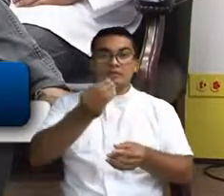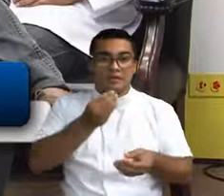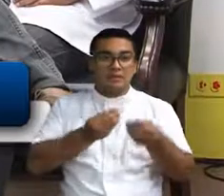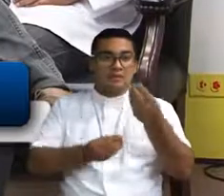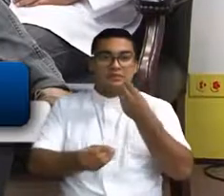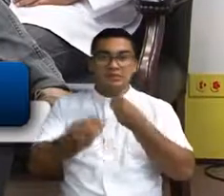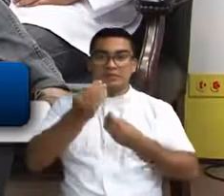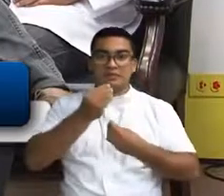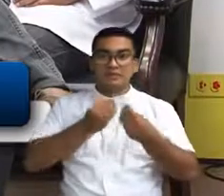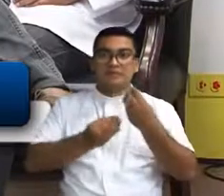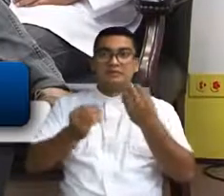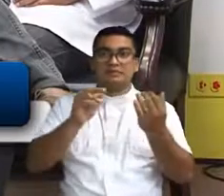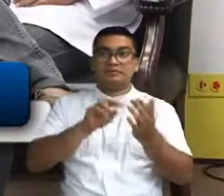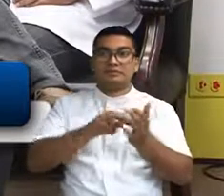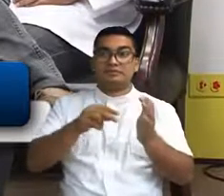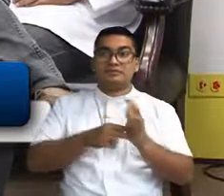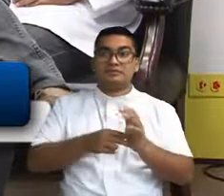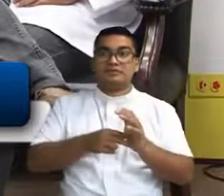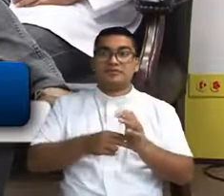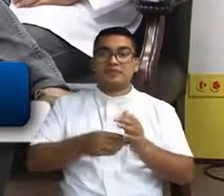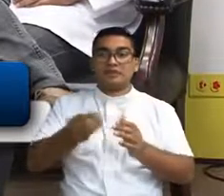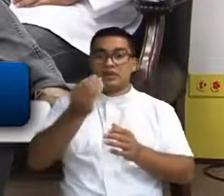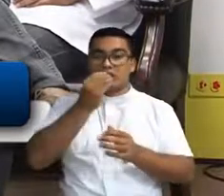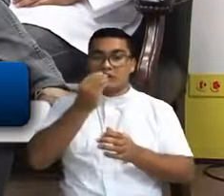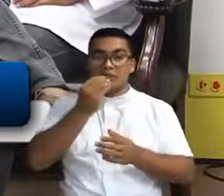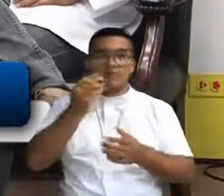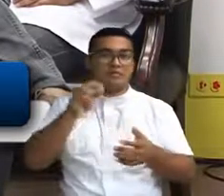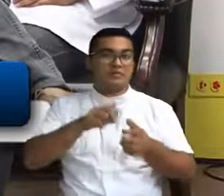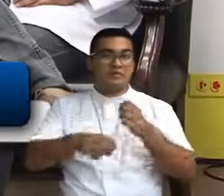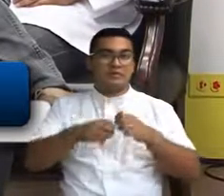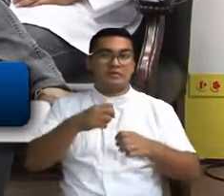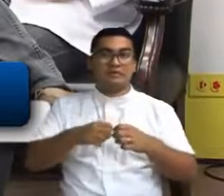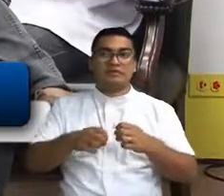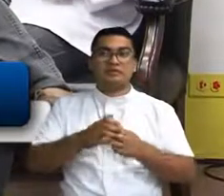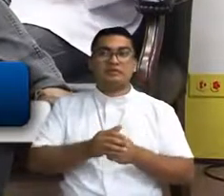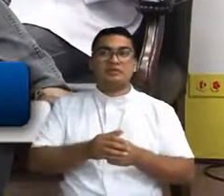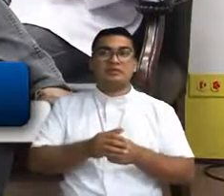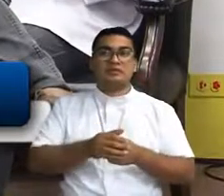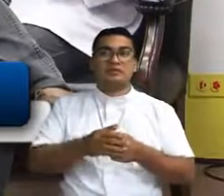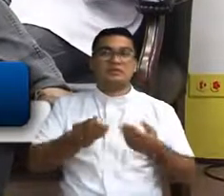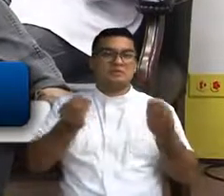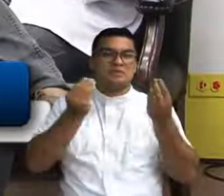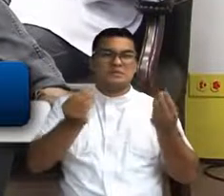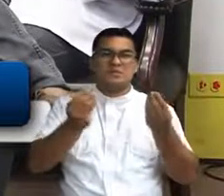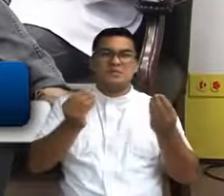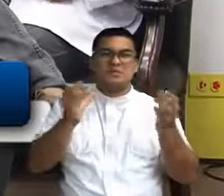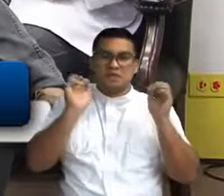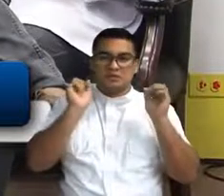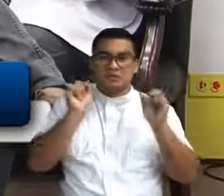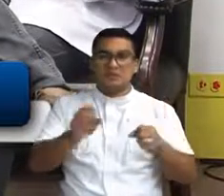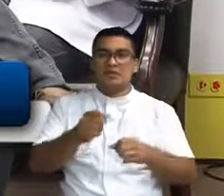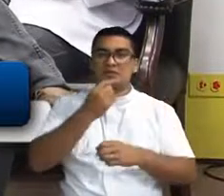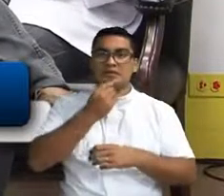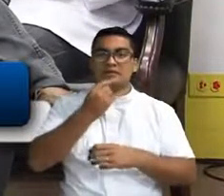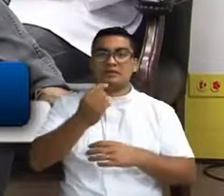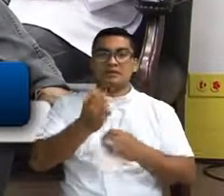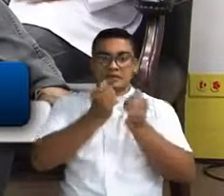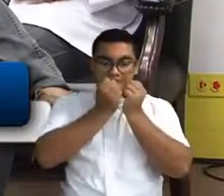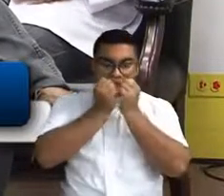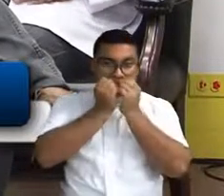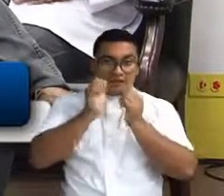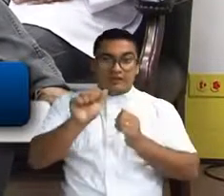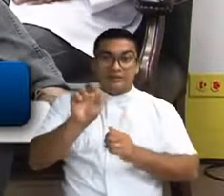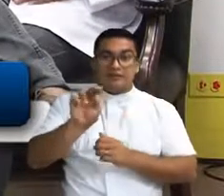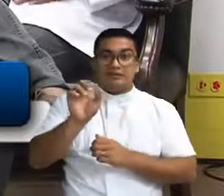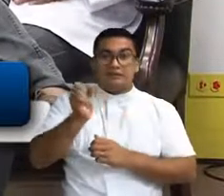hay un problema de trastorno alimenticio. Entonces ya he escuchado cuántos trastornos puede desarrollar tener un factor